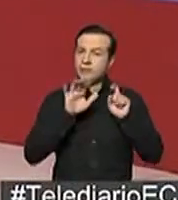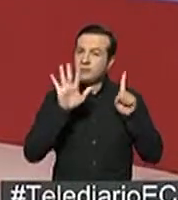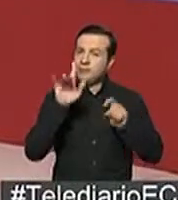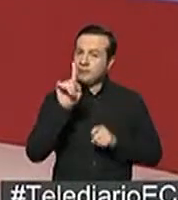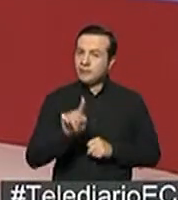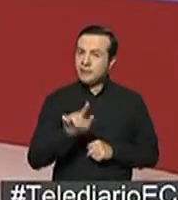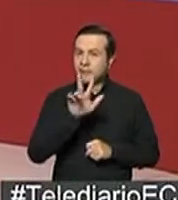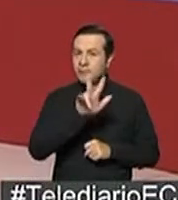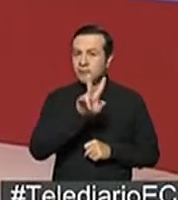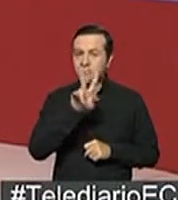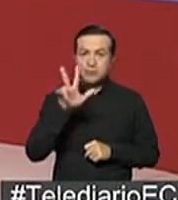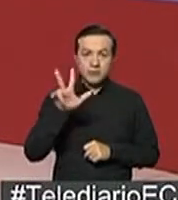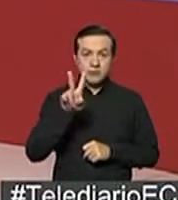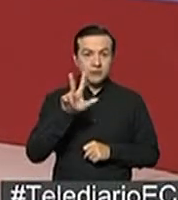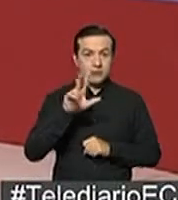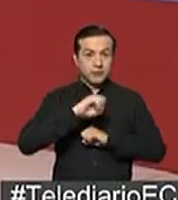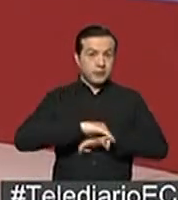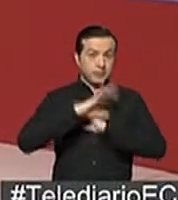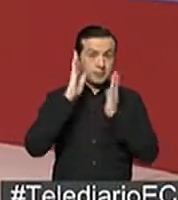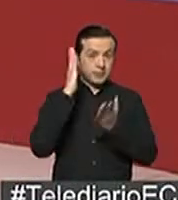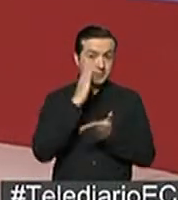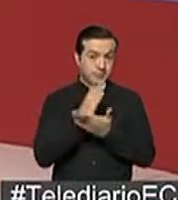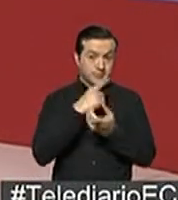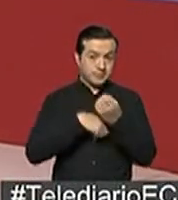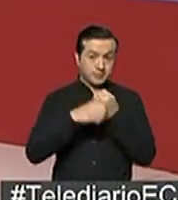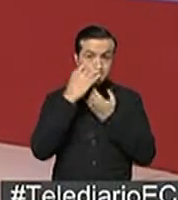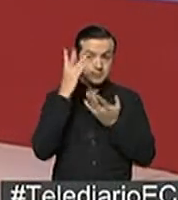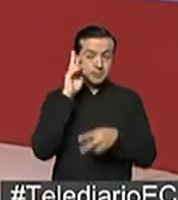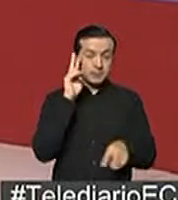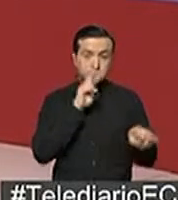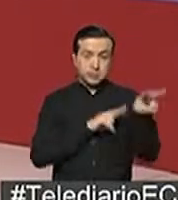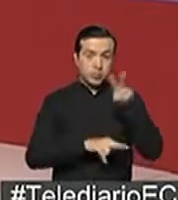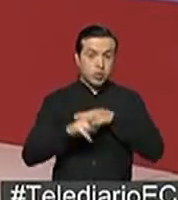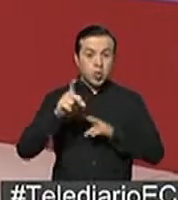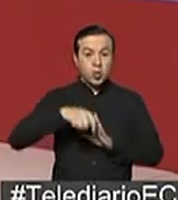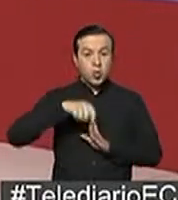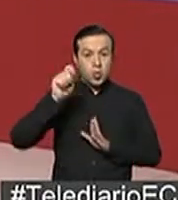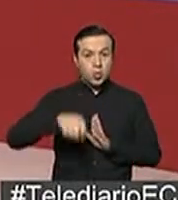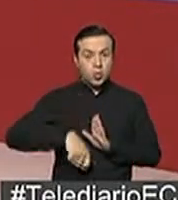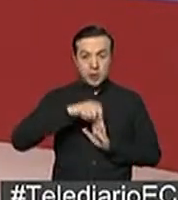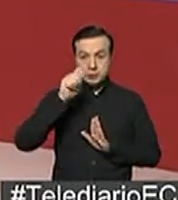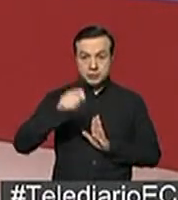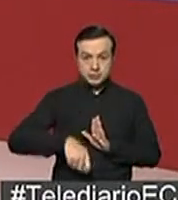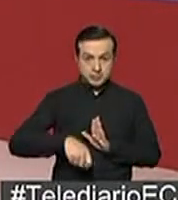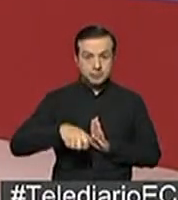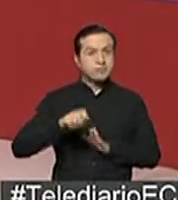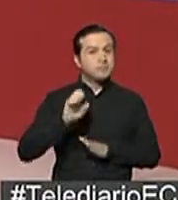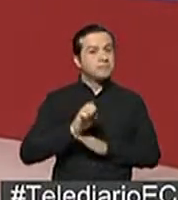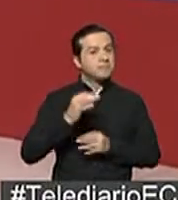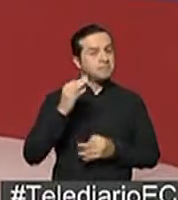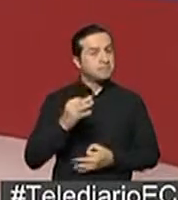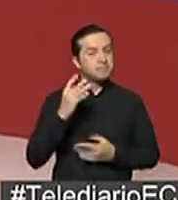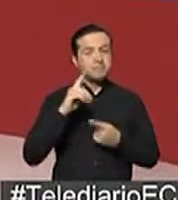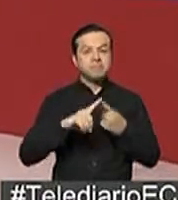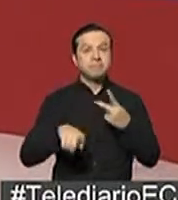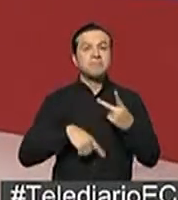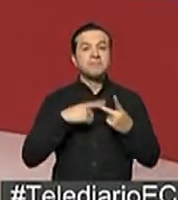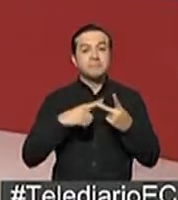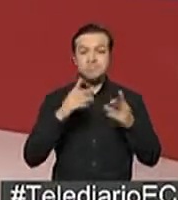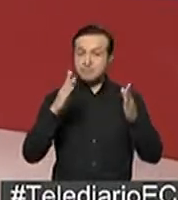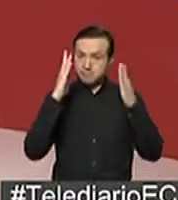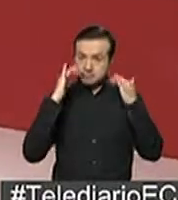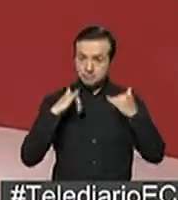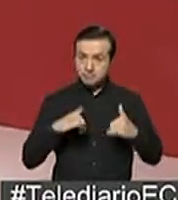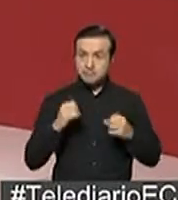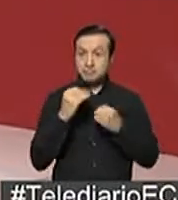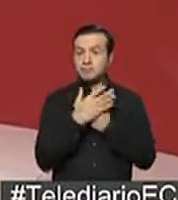6:23 de la mañana, momento de una pausa. Al regresar tendremos los detalles de la evaluación a los jueces y conjueces que se realiza en nuestro país. Además, lo invitamos a mantenerse